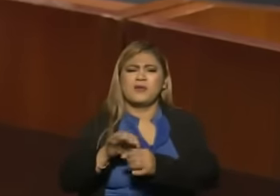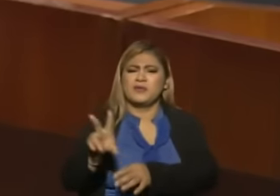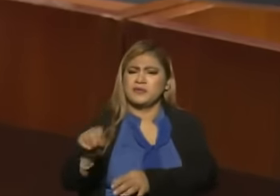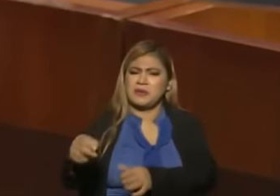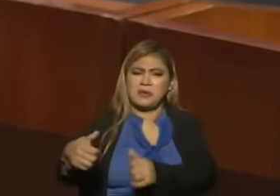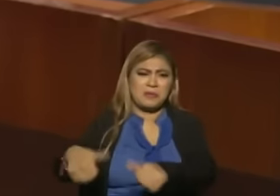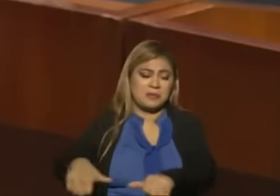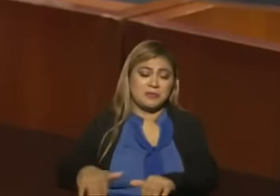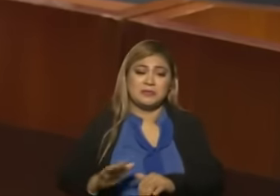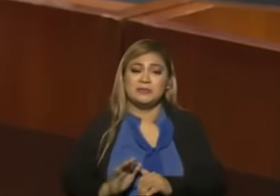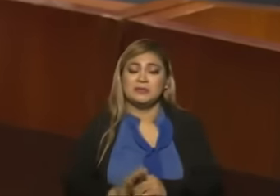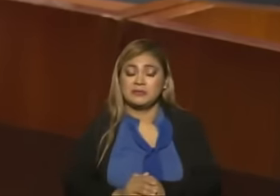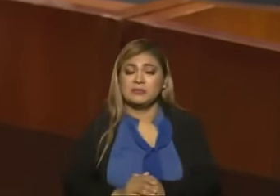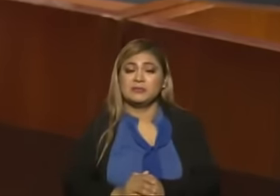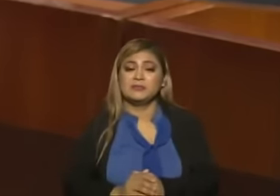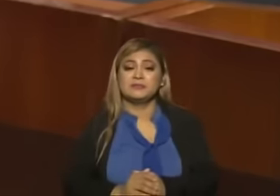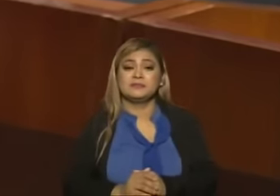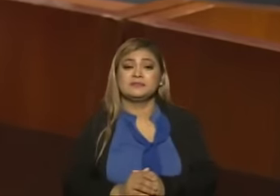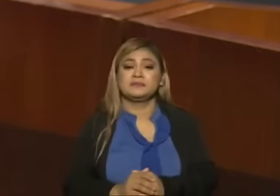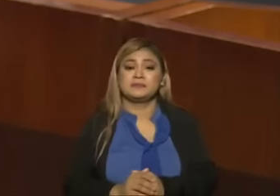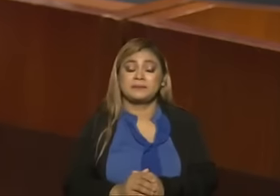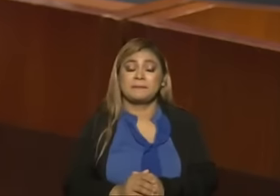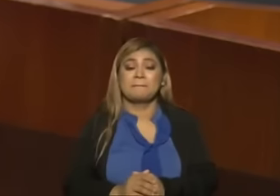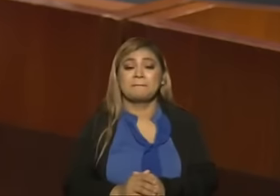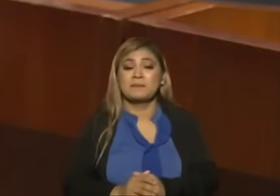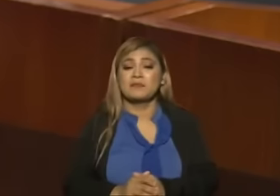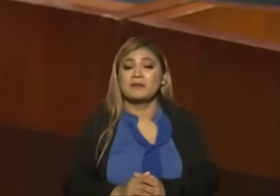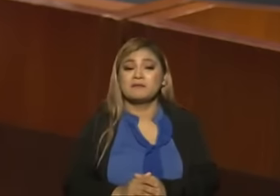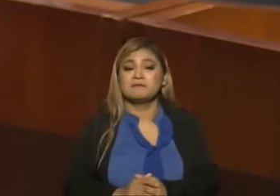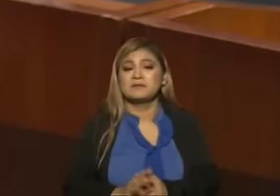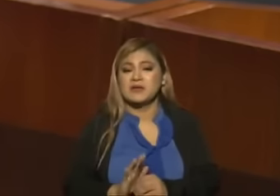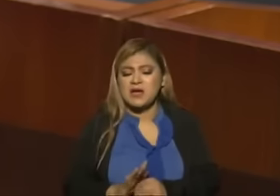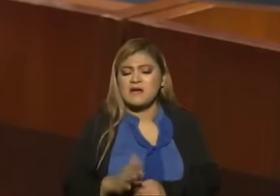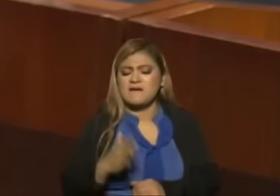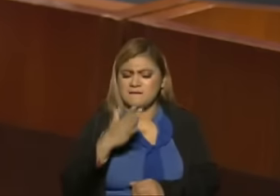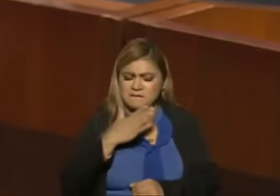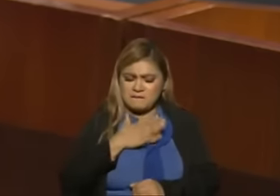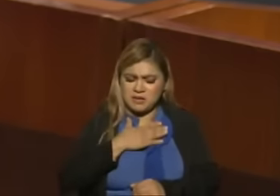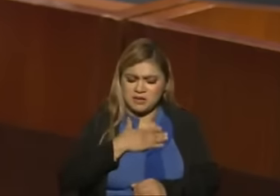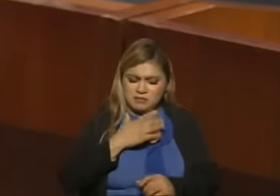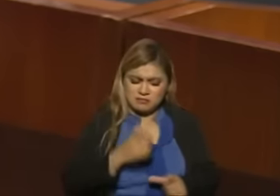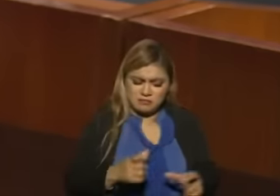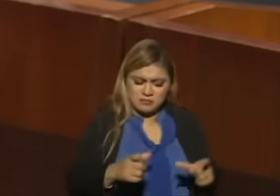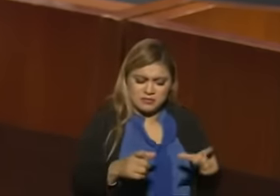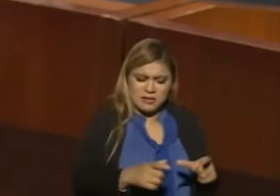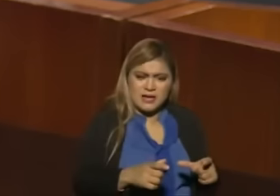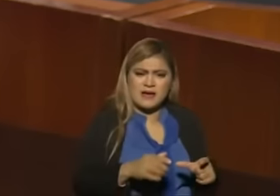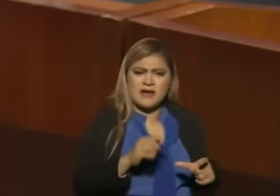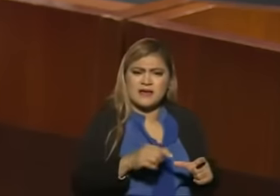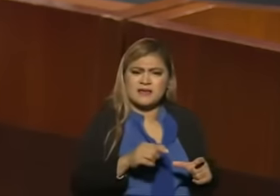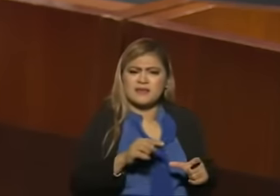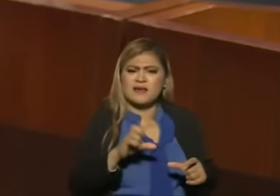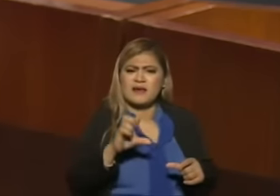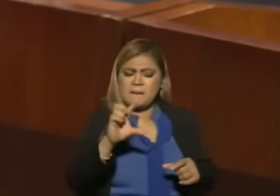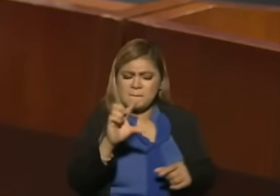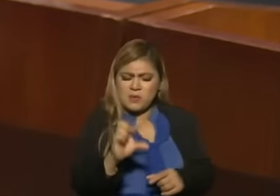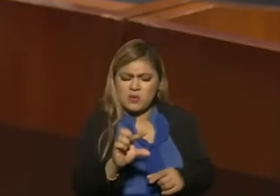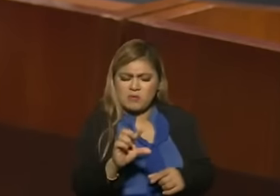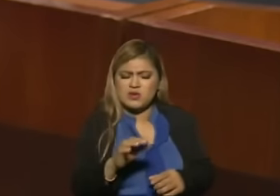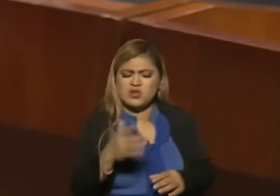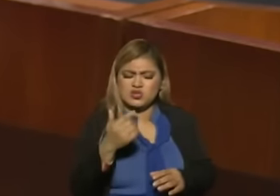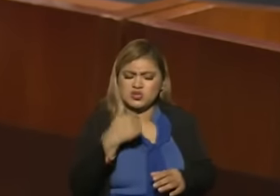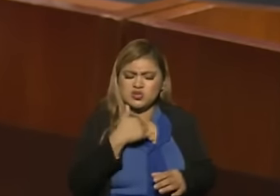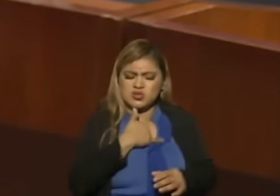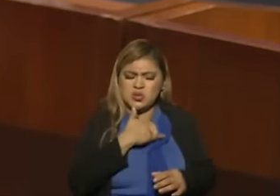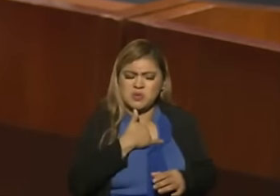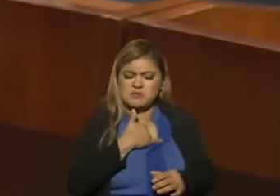colegas de mi bancada, porque pese a ser una bancada minoritaria, estamos del lado del pueblo panameño que